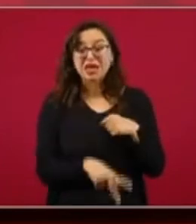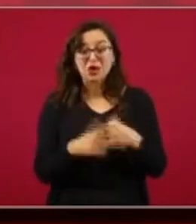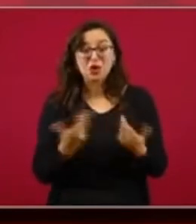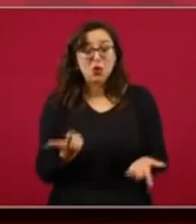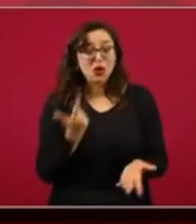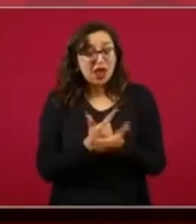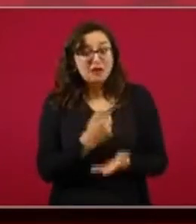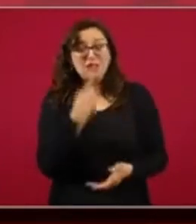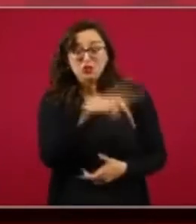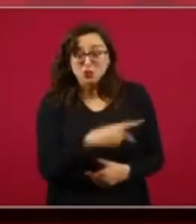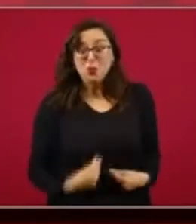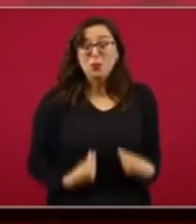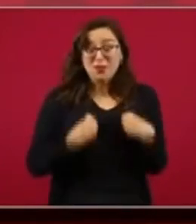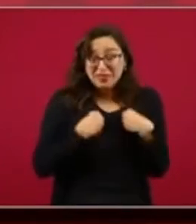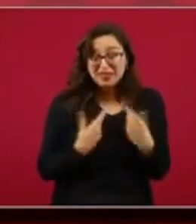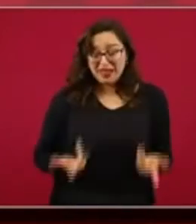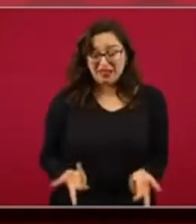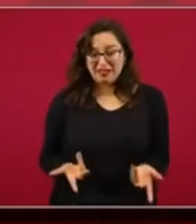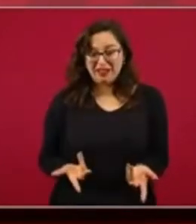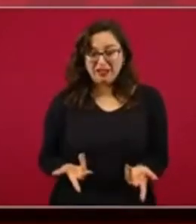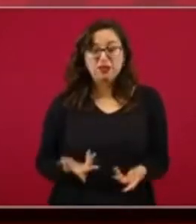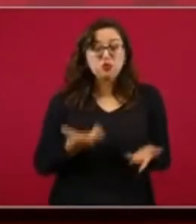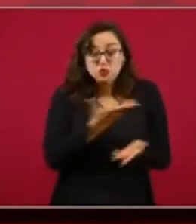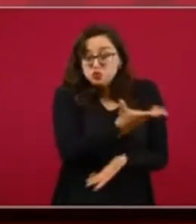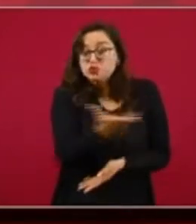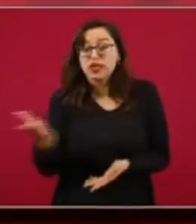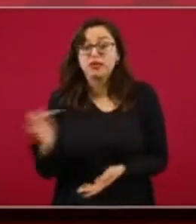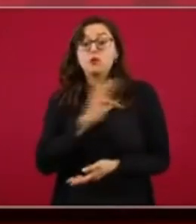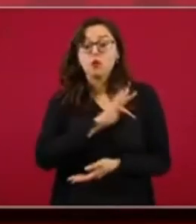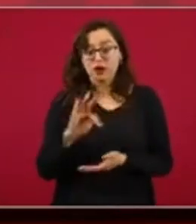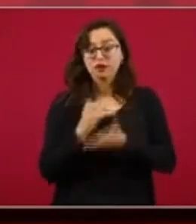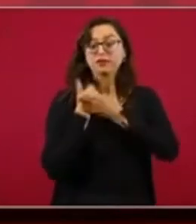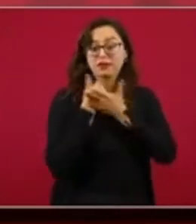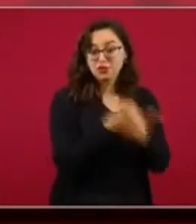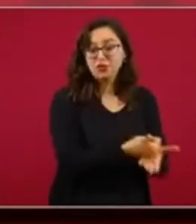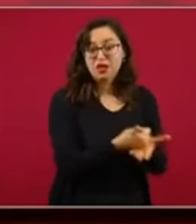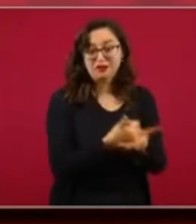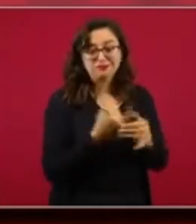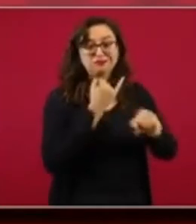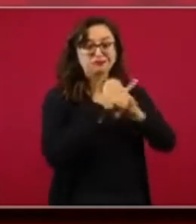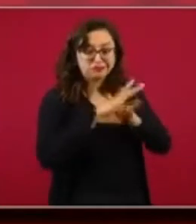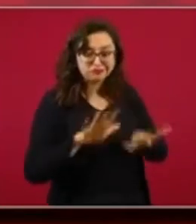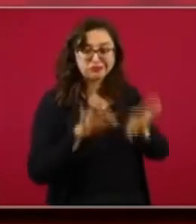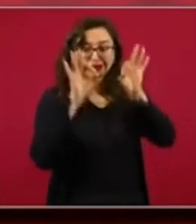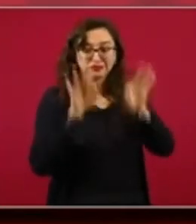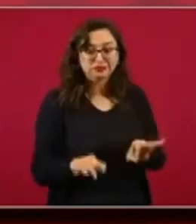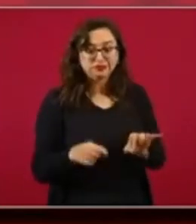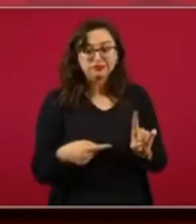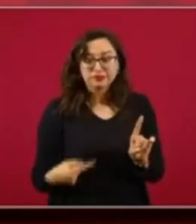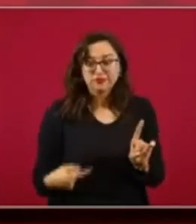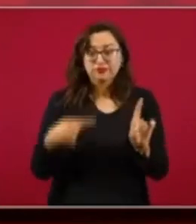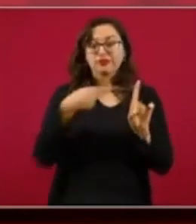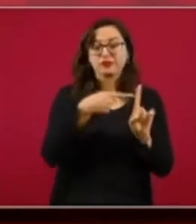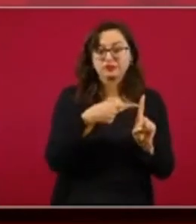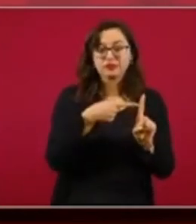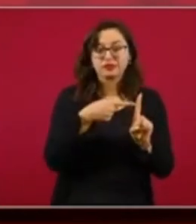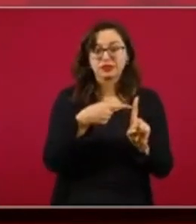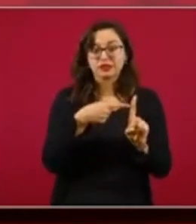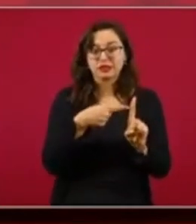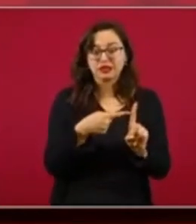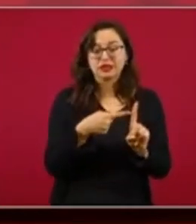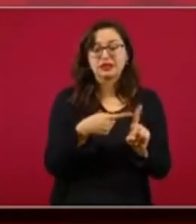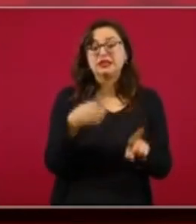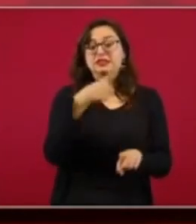su medio y su medio y su medio y su medio pueden ayudarle a ese ciudadano, y ahora piensen que ese ciudadano lo multiplicamos